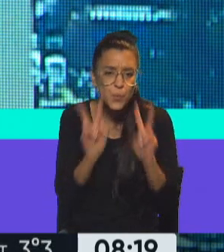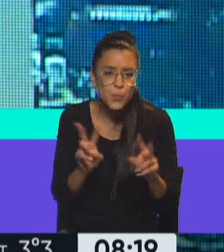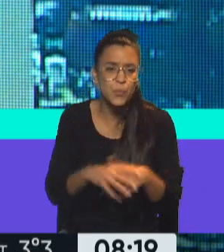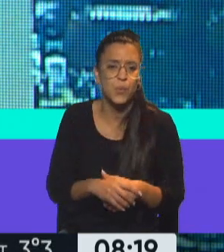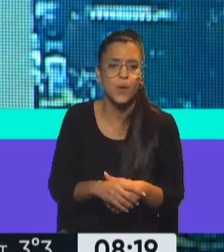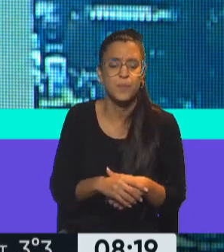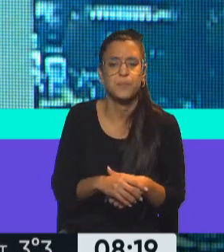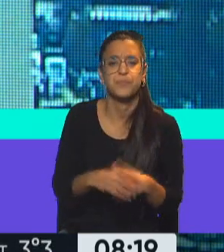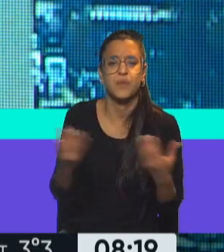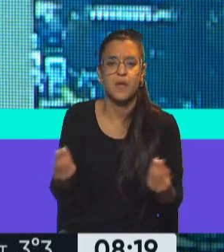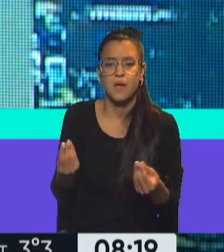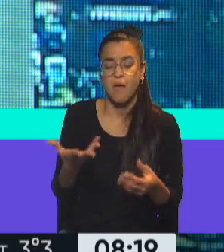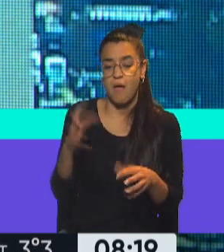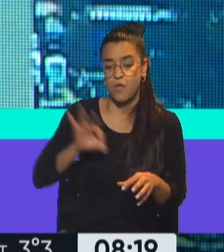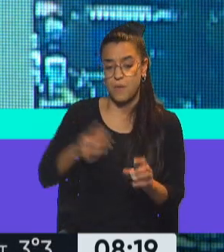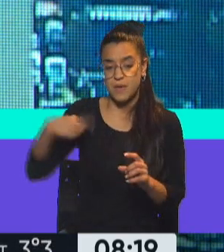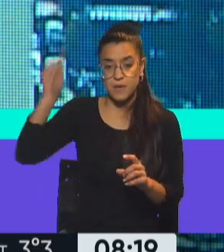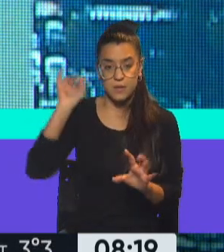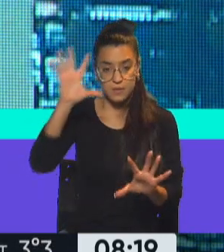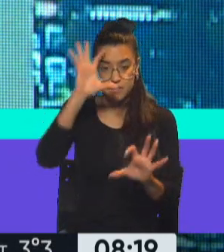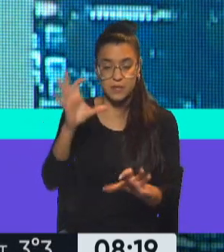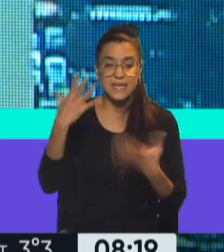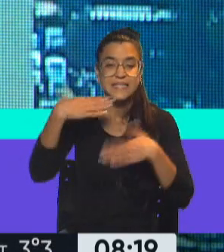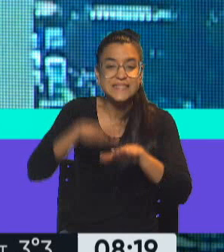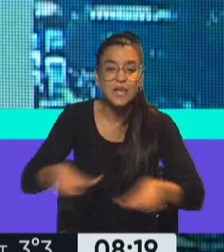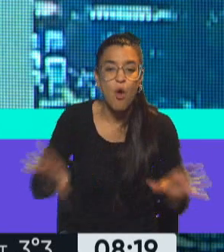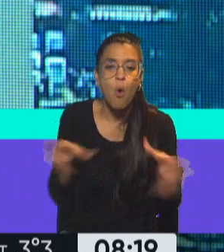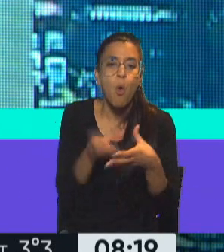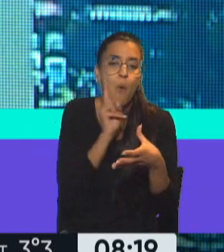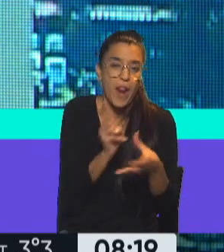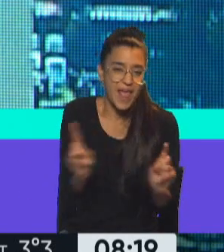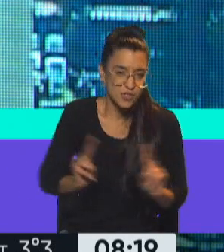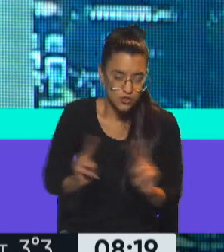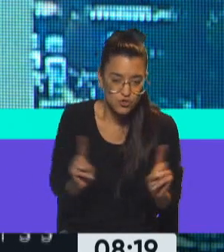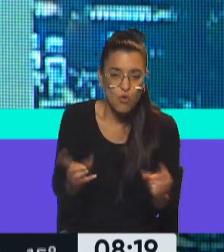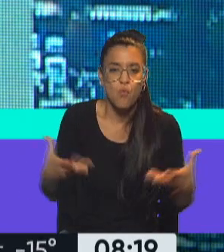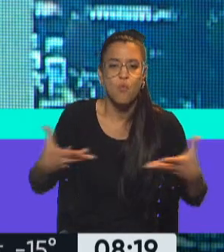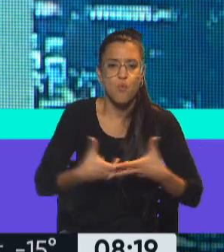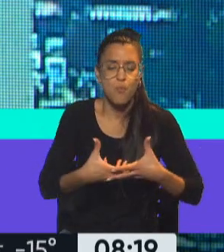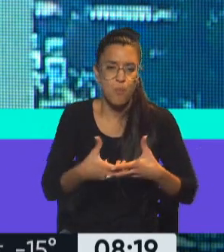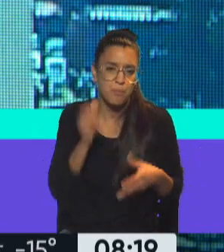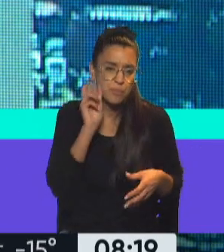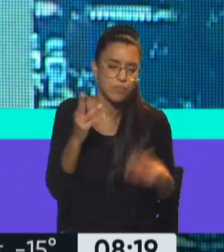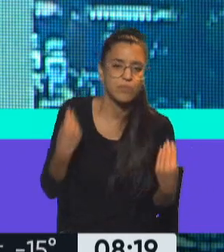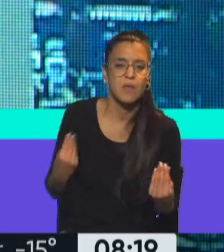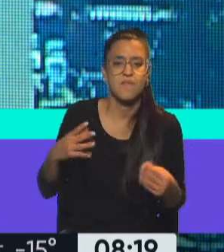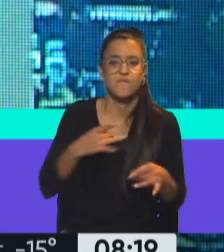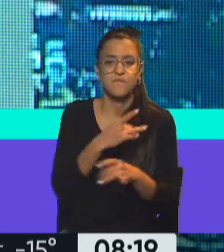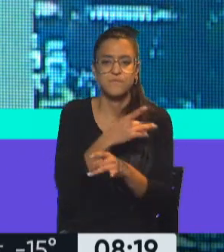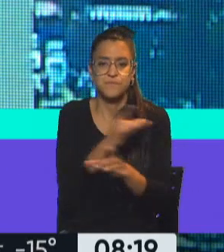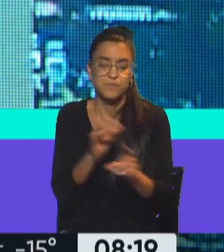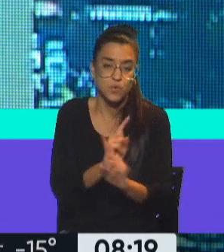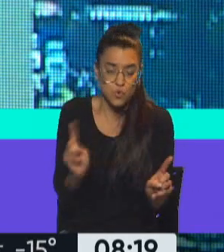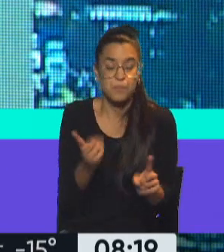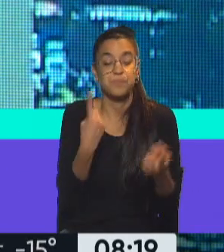ustedes recordarán, el año pasado los chicos no eran el grupo de riesgo, digamos, o el grupo más afectado por la enfermedad.